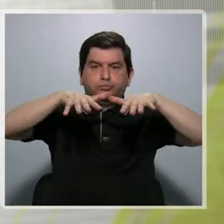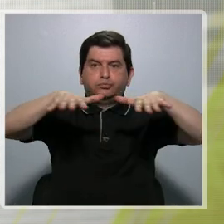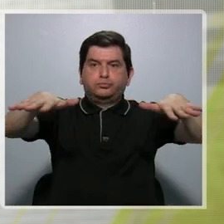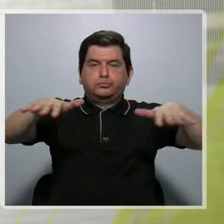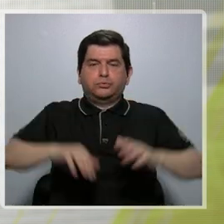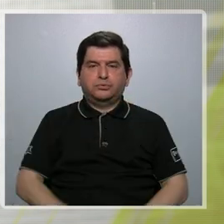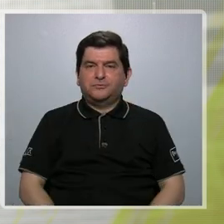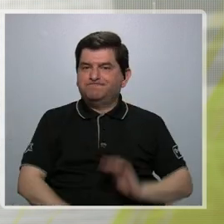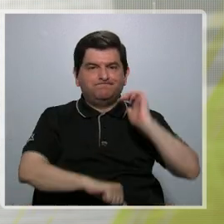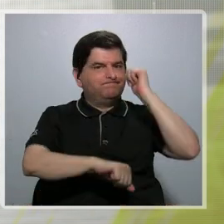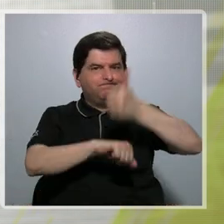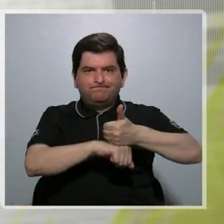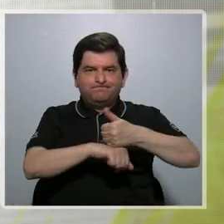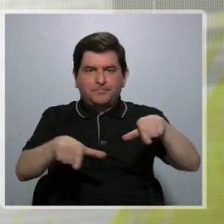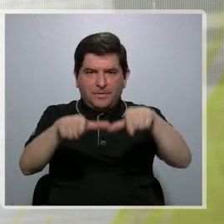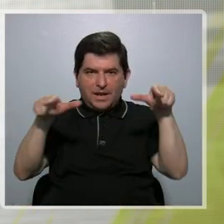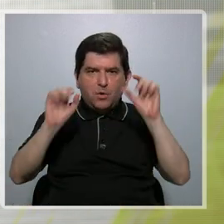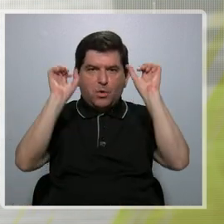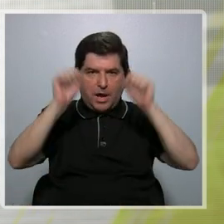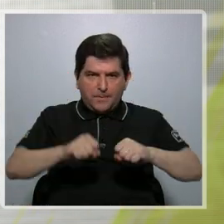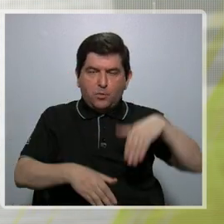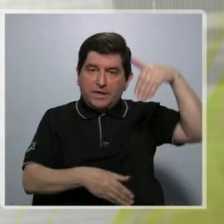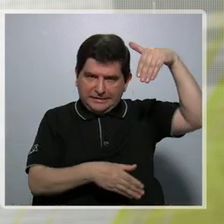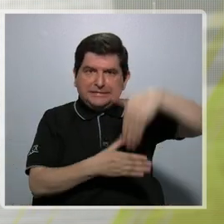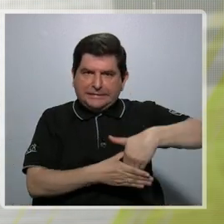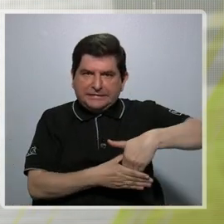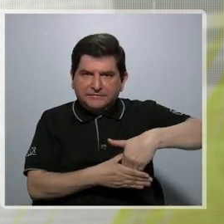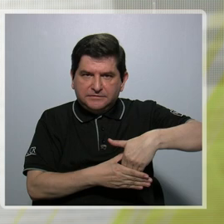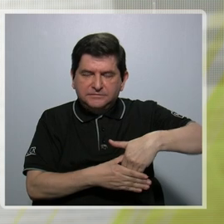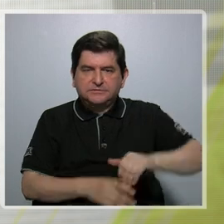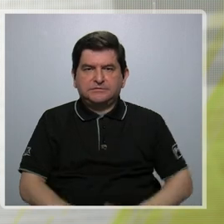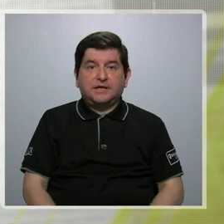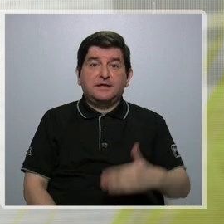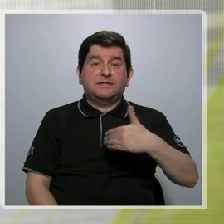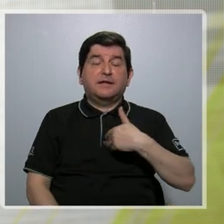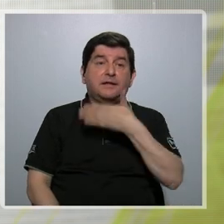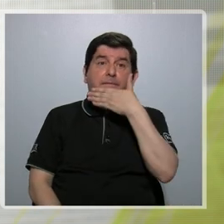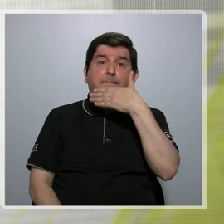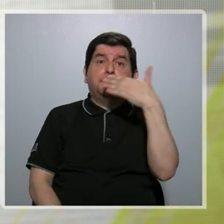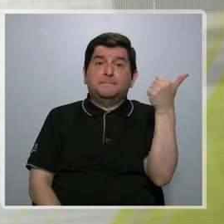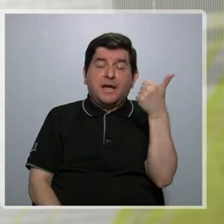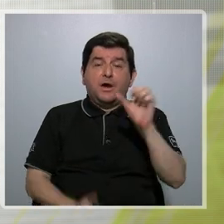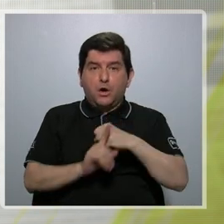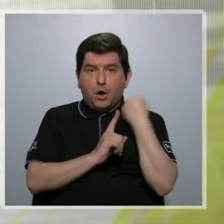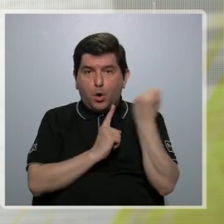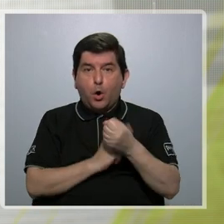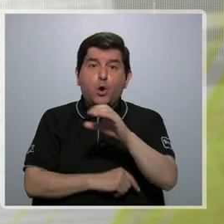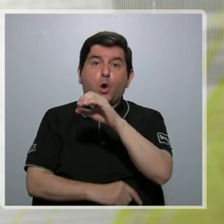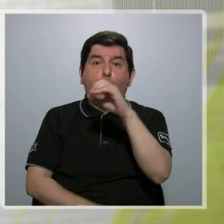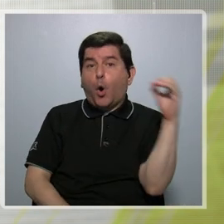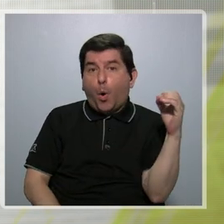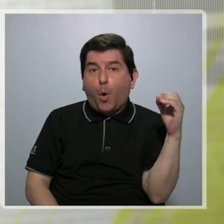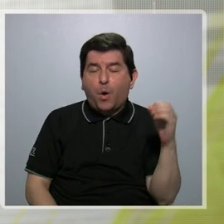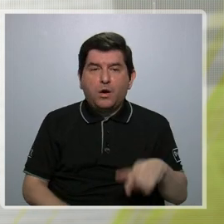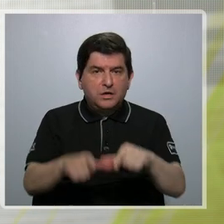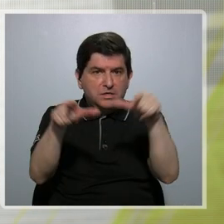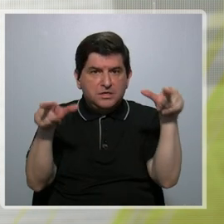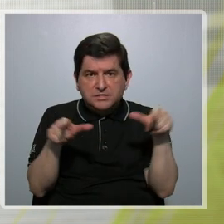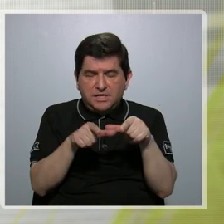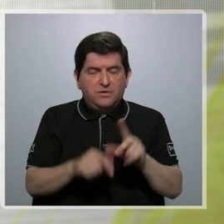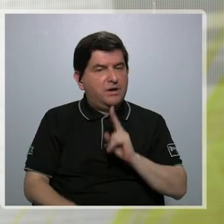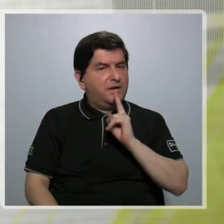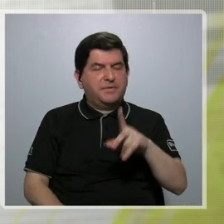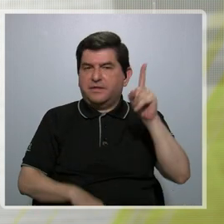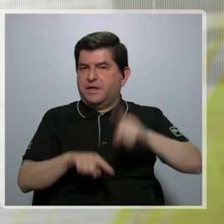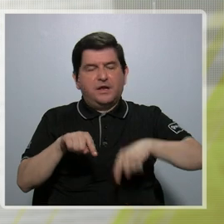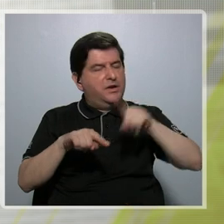no hemos determinado si esta zona puede ser intervenida para tener una mejor condición o si esta zona definitivamente